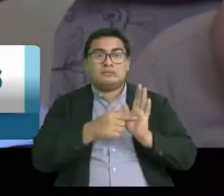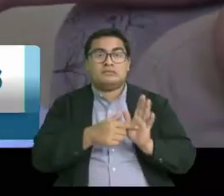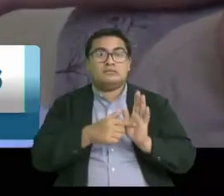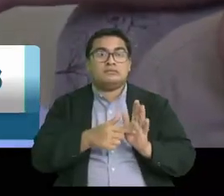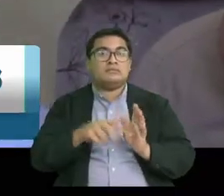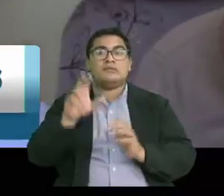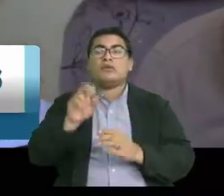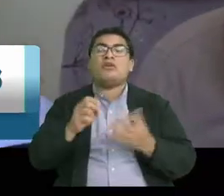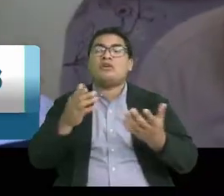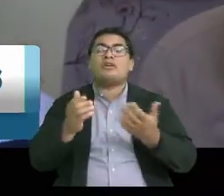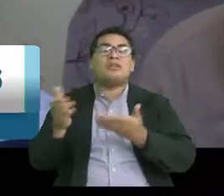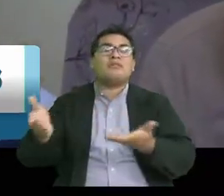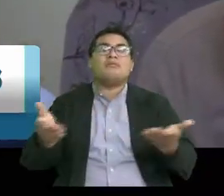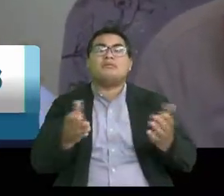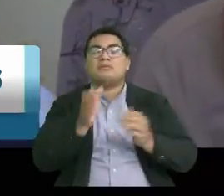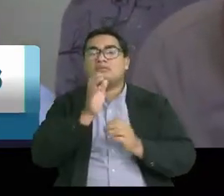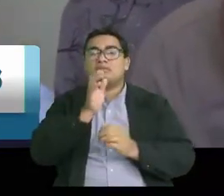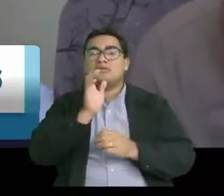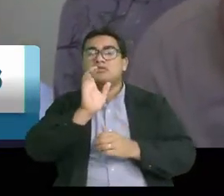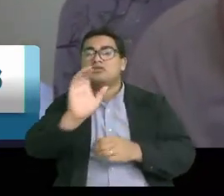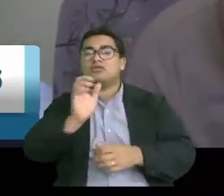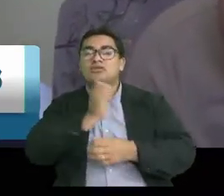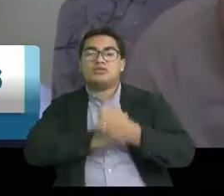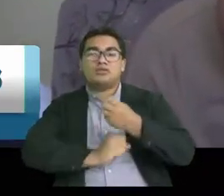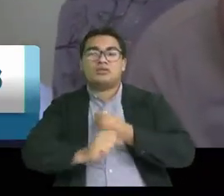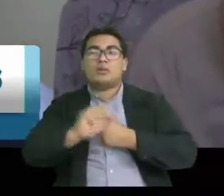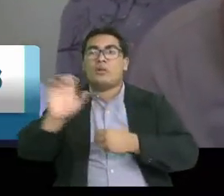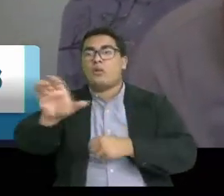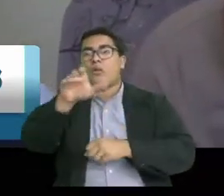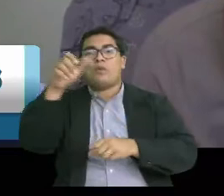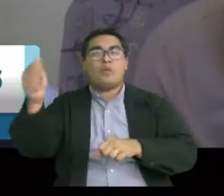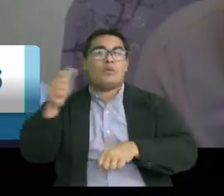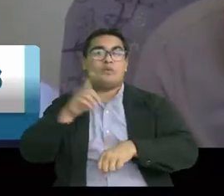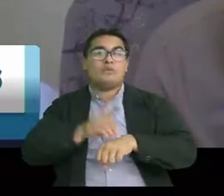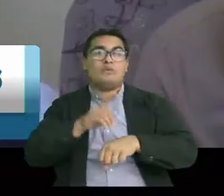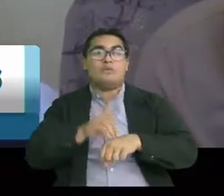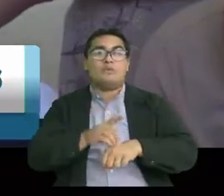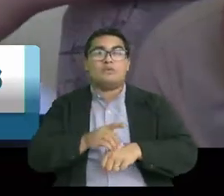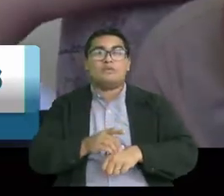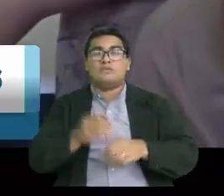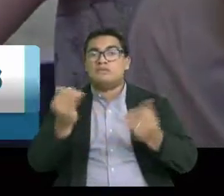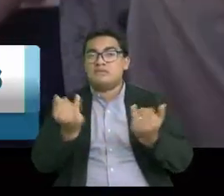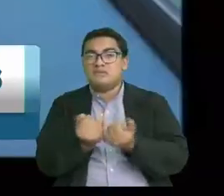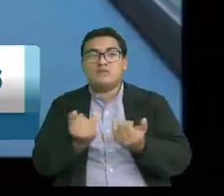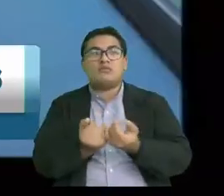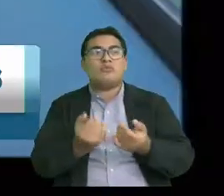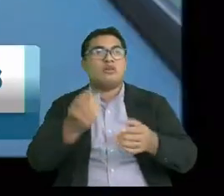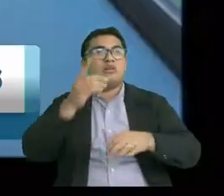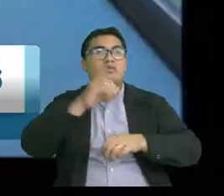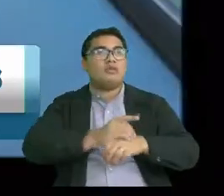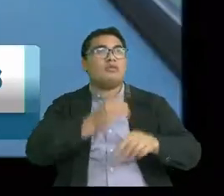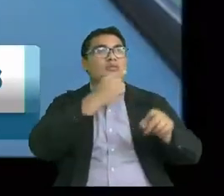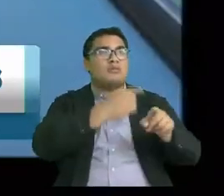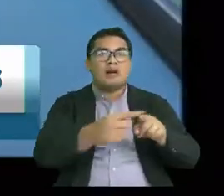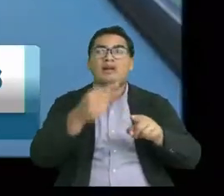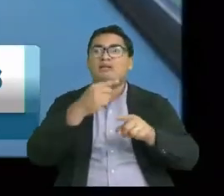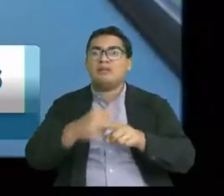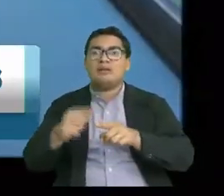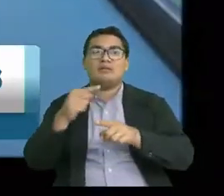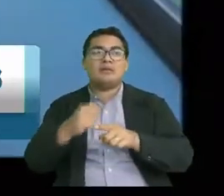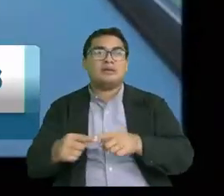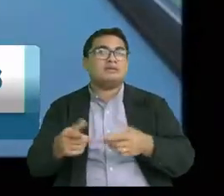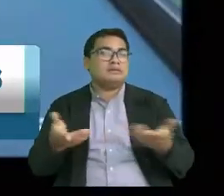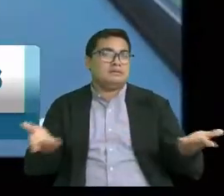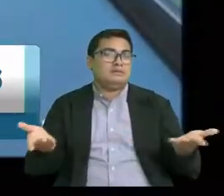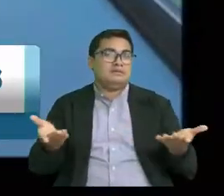no quiere atender a mi hijo, se van a otros doctores, incluso hacen gastos porque van a otros ortopedistas. Y ahí vienen los